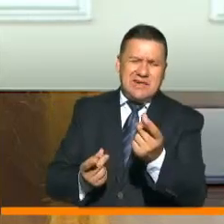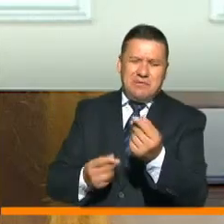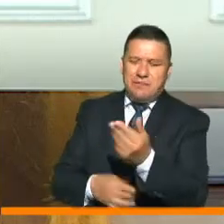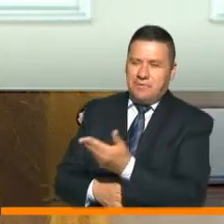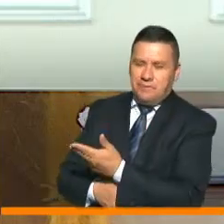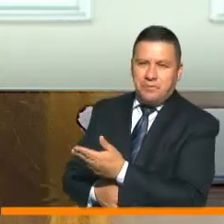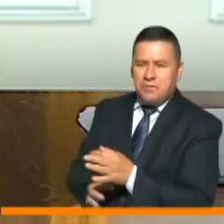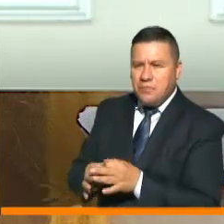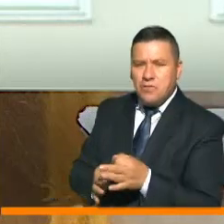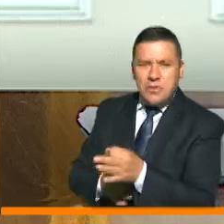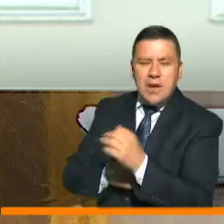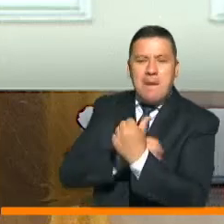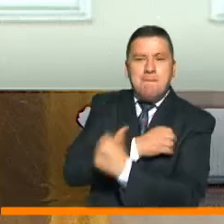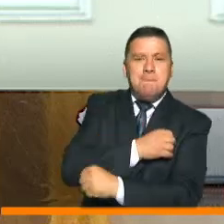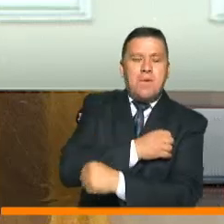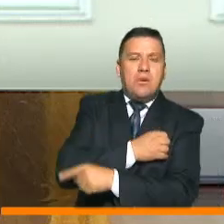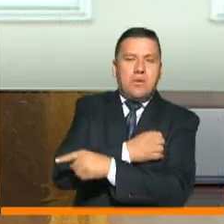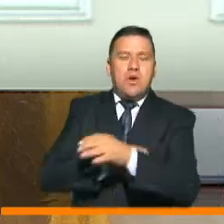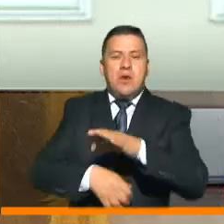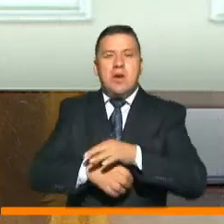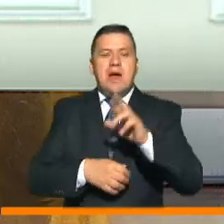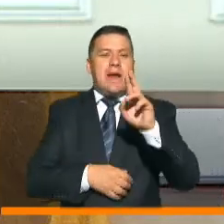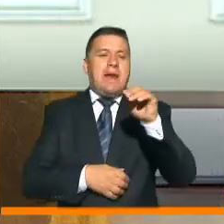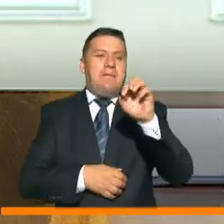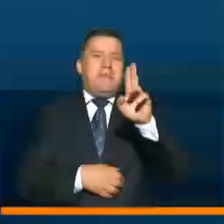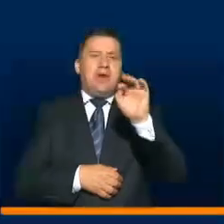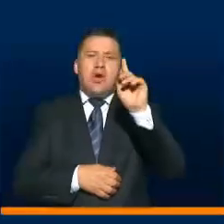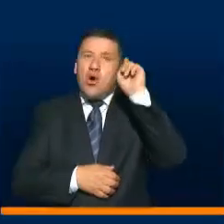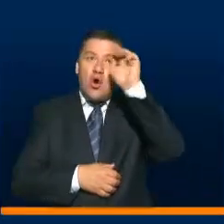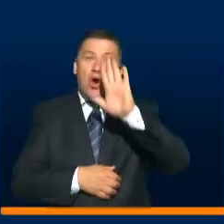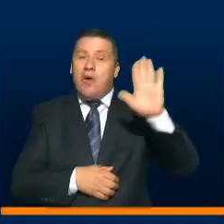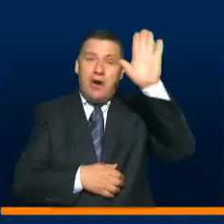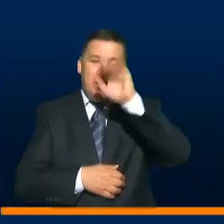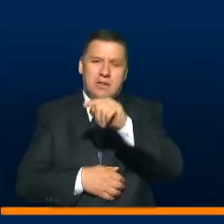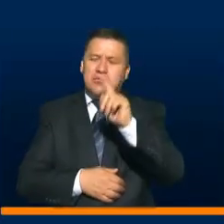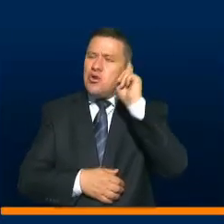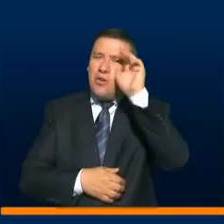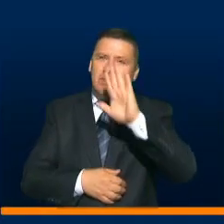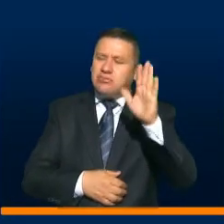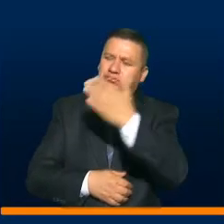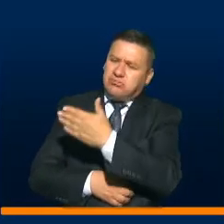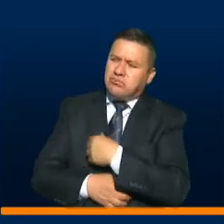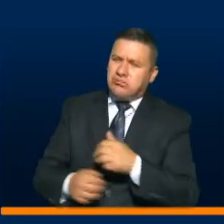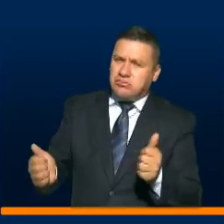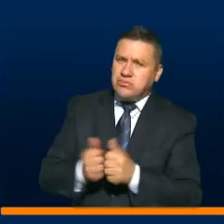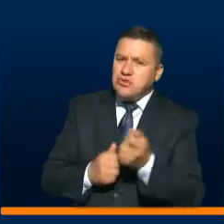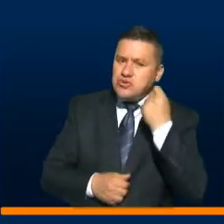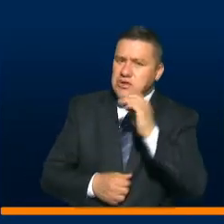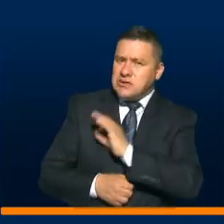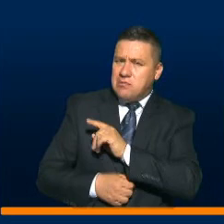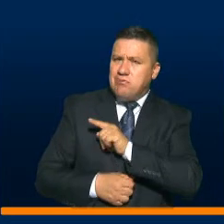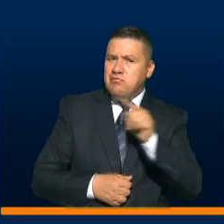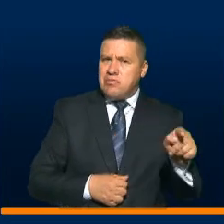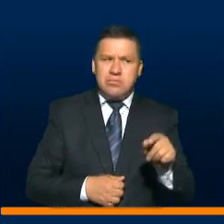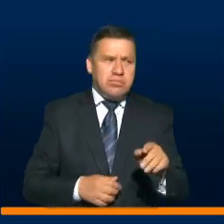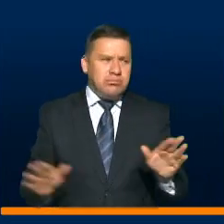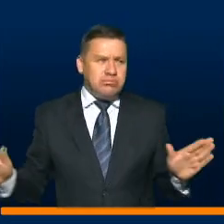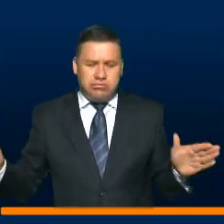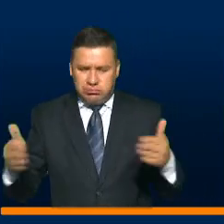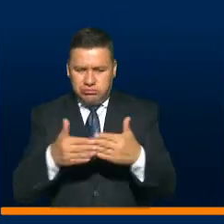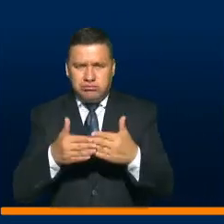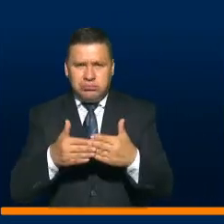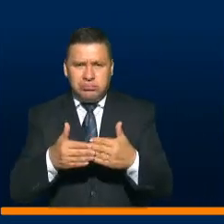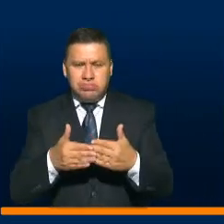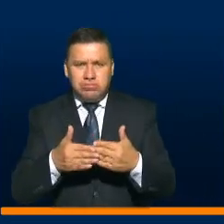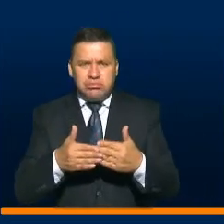rápidamente desde Boyacá el doctor Ramiro Barragán, gobernador del departamento. Gobernador, estuvimos el fin de semana cerrando